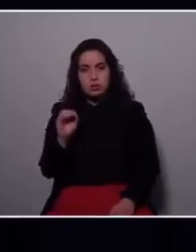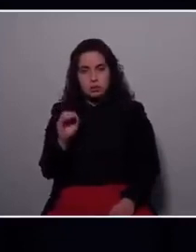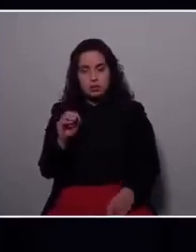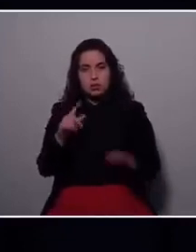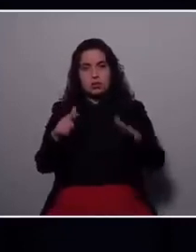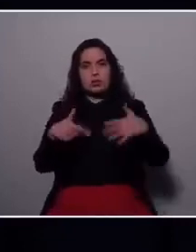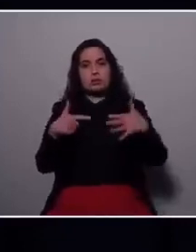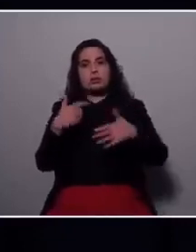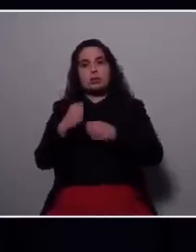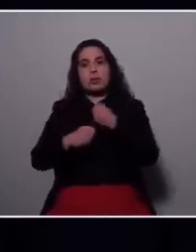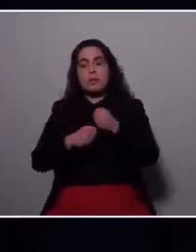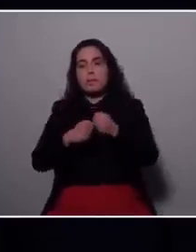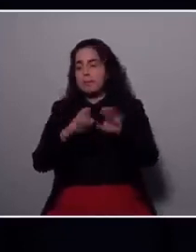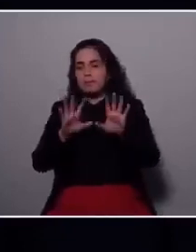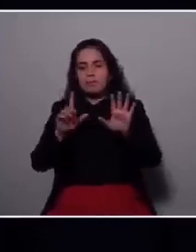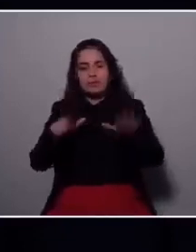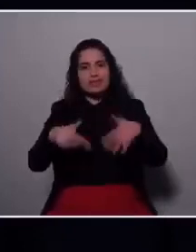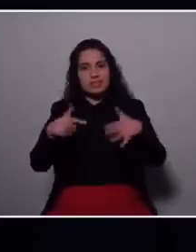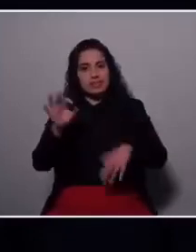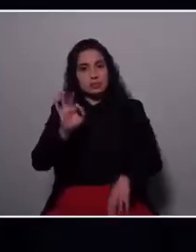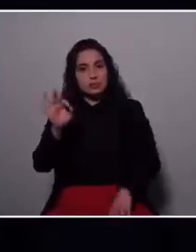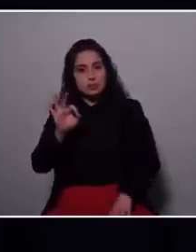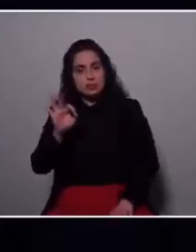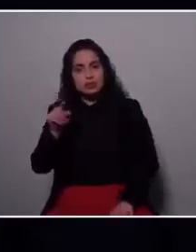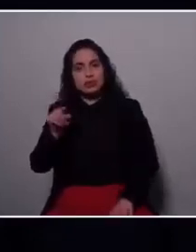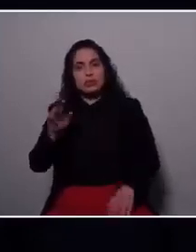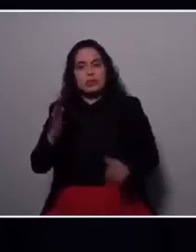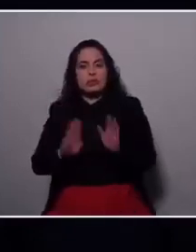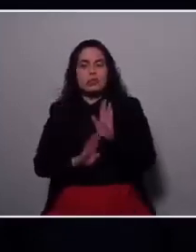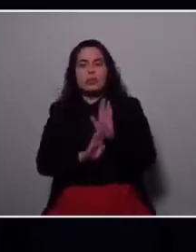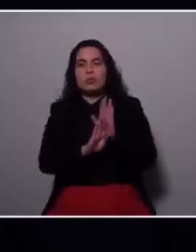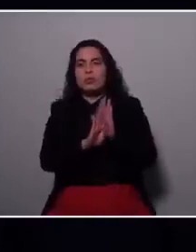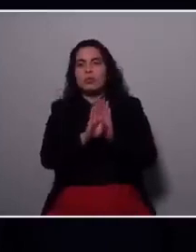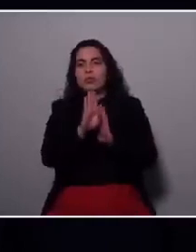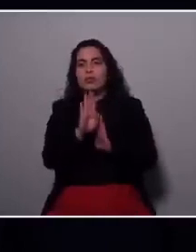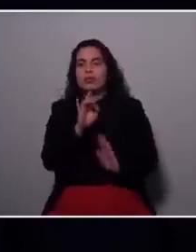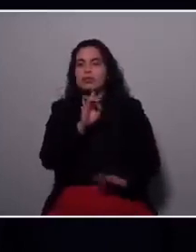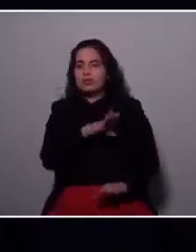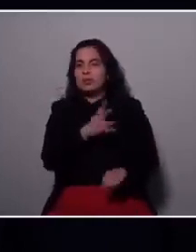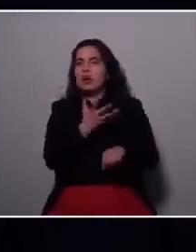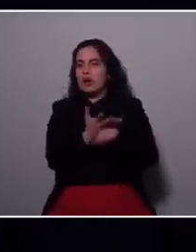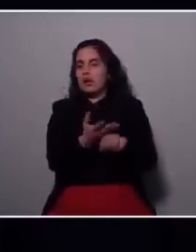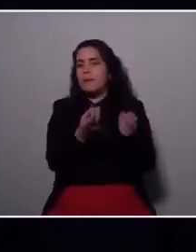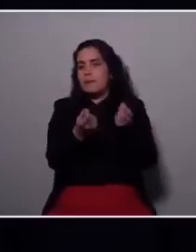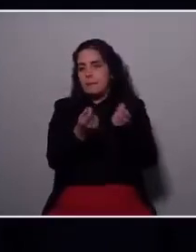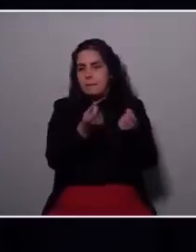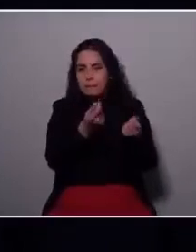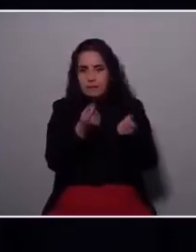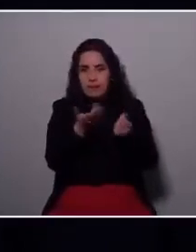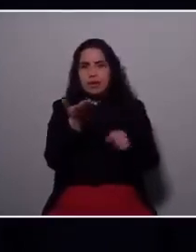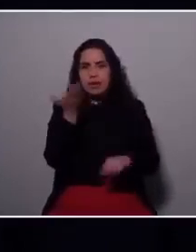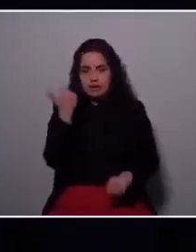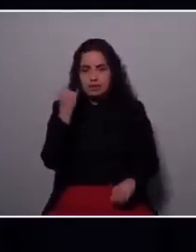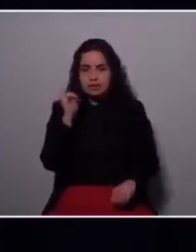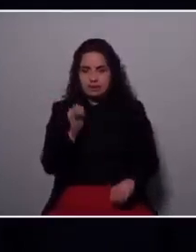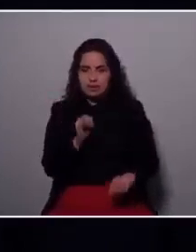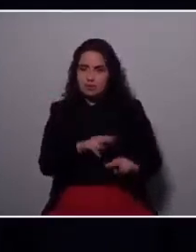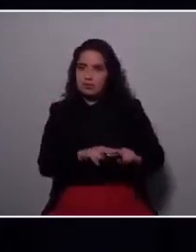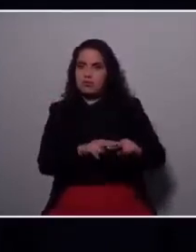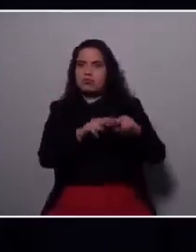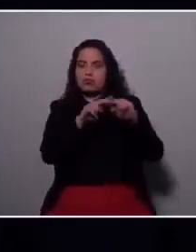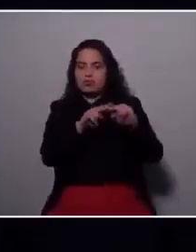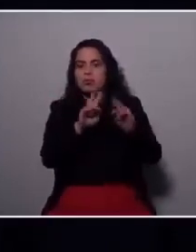fue extraordinario. Porque Chile tenía plata. Hubo algunos problemas ahí, no es motivo de esta charla, pero